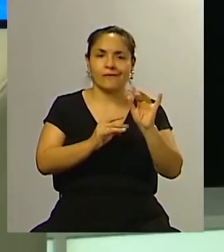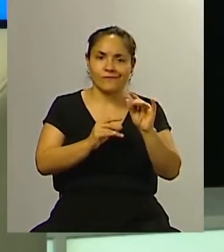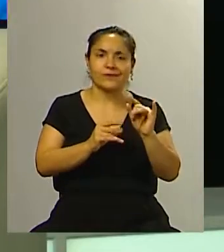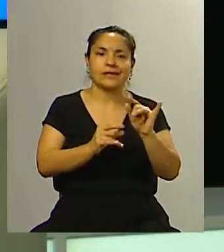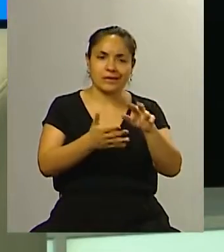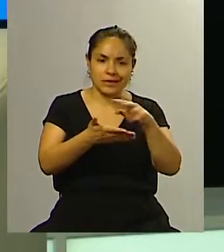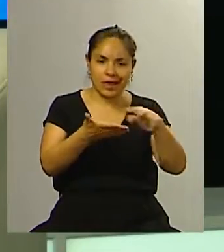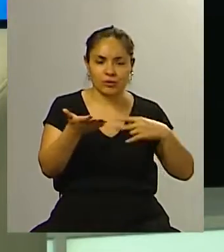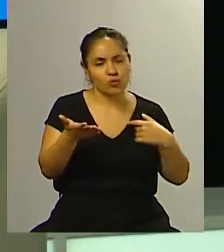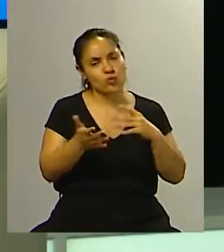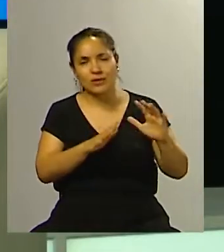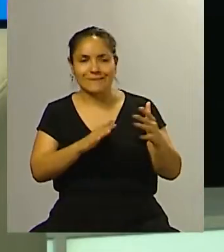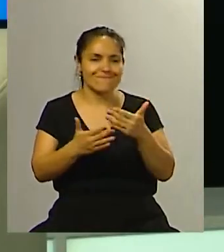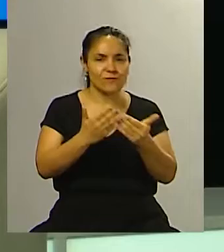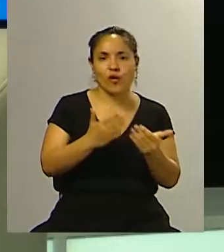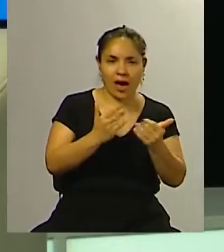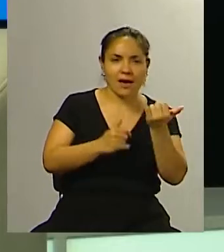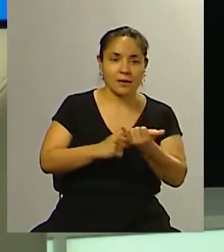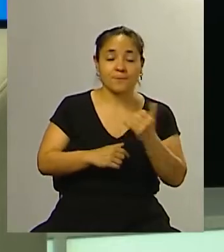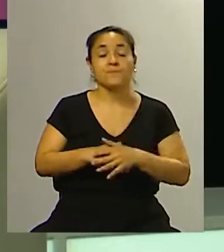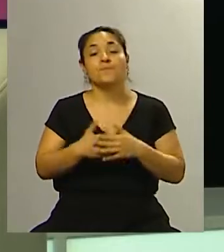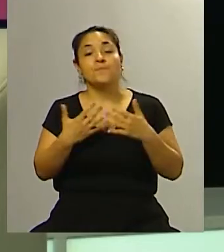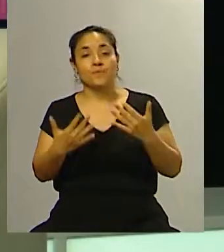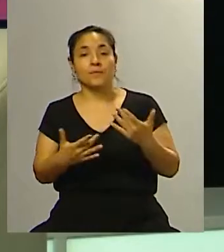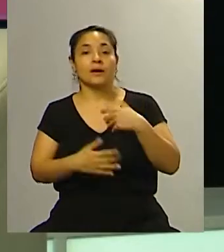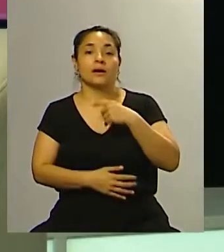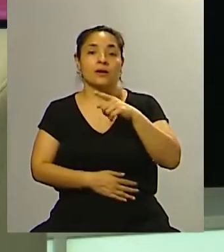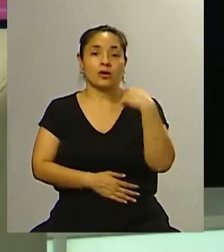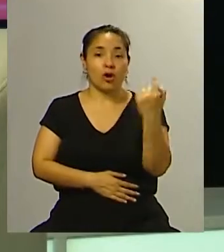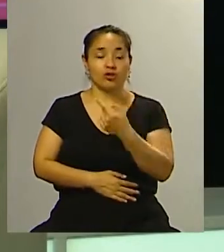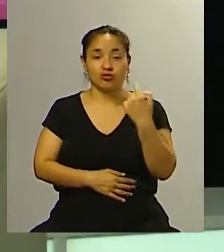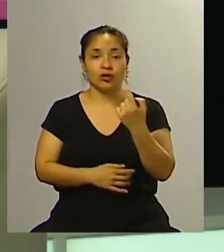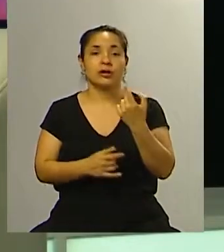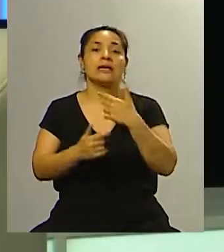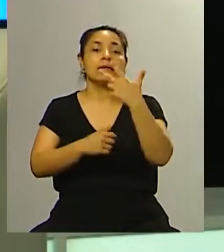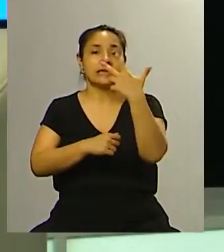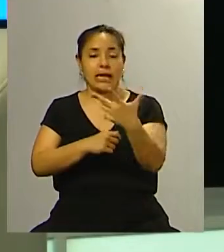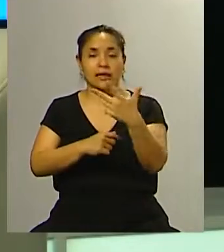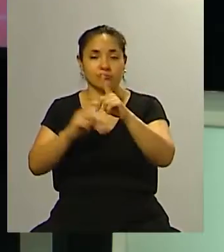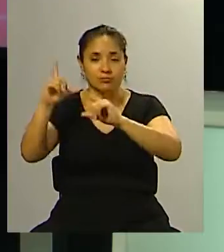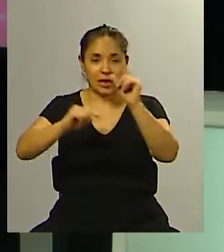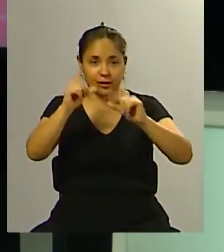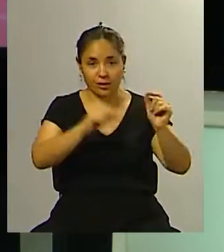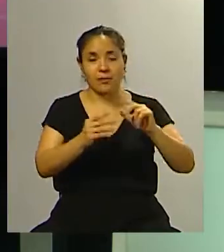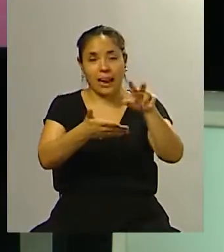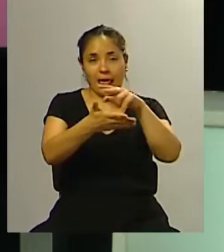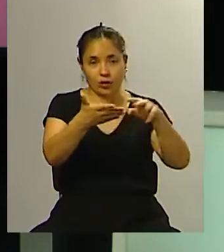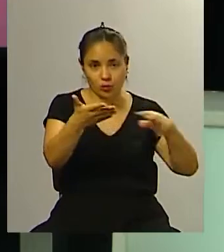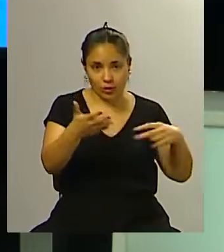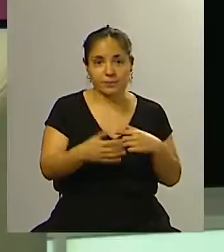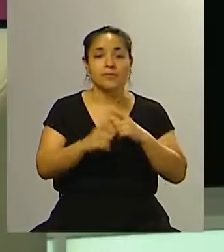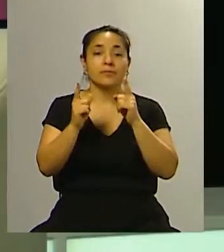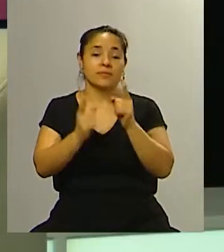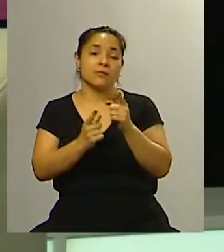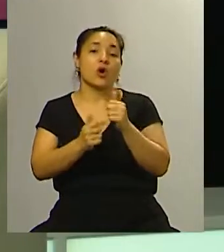¿no? En función de eso, nosotros proyectamos hacer 3 mediciones del censo de fluidez lectora y acompañar estas